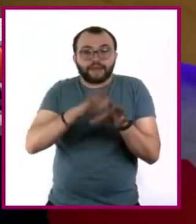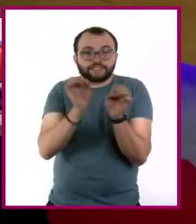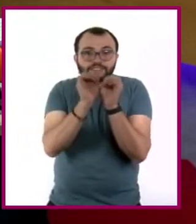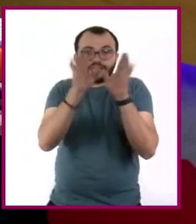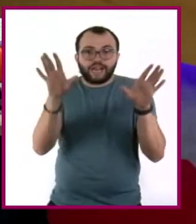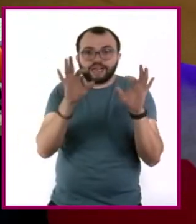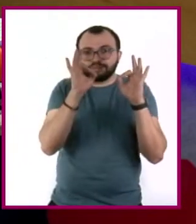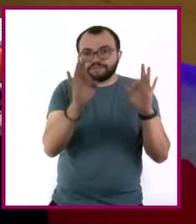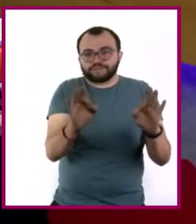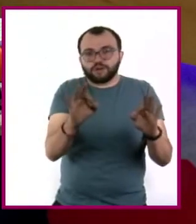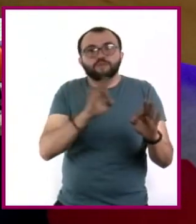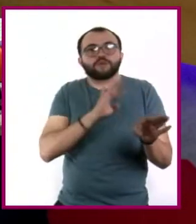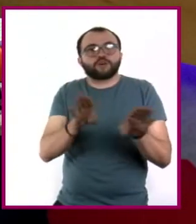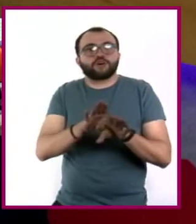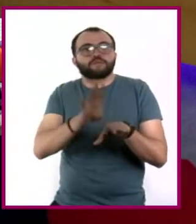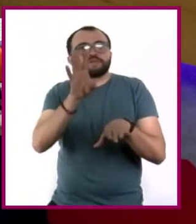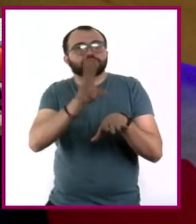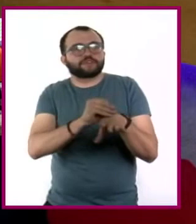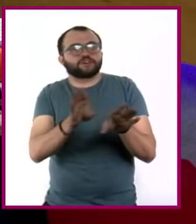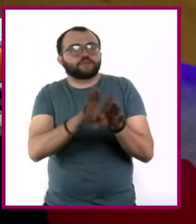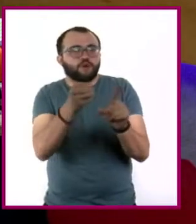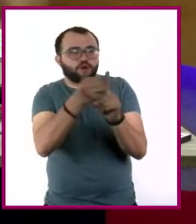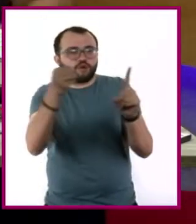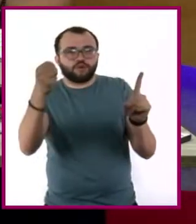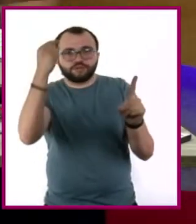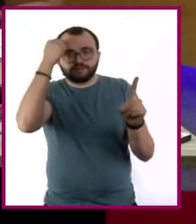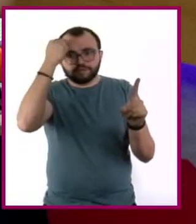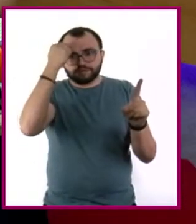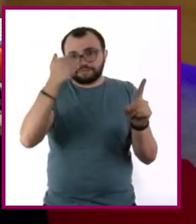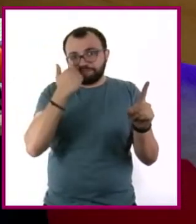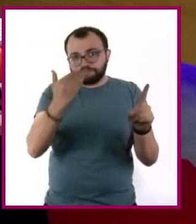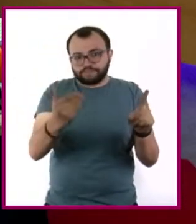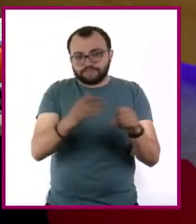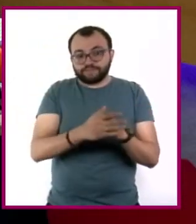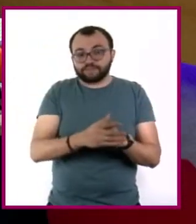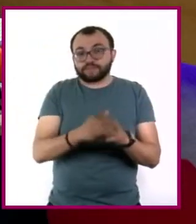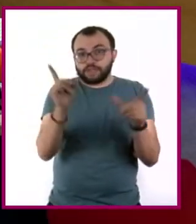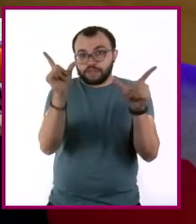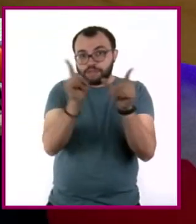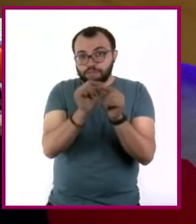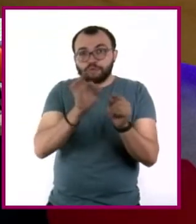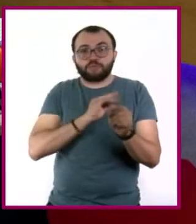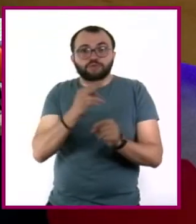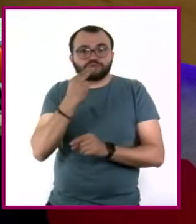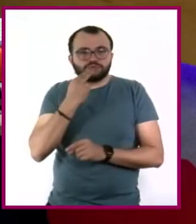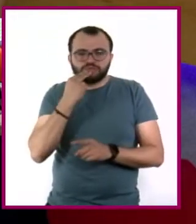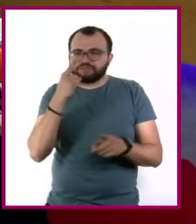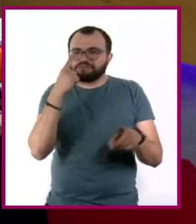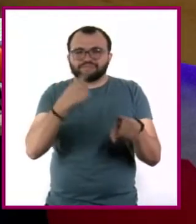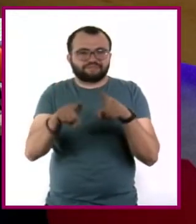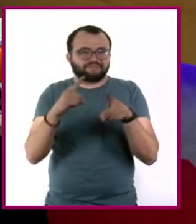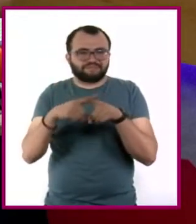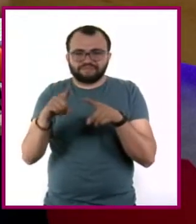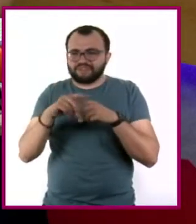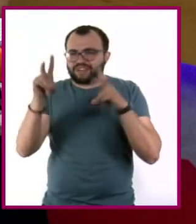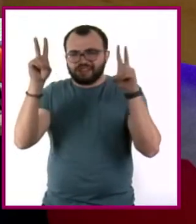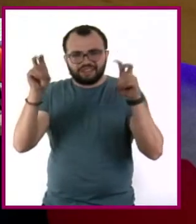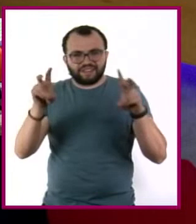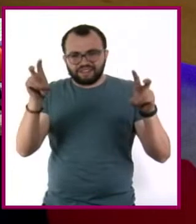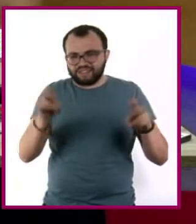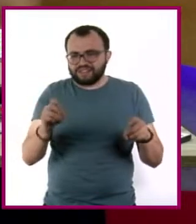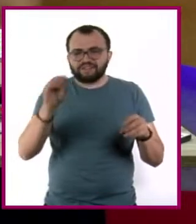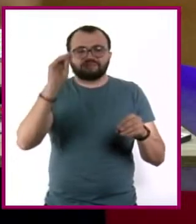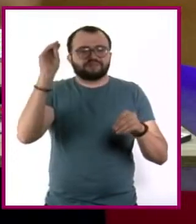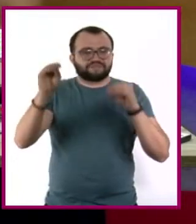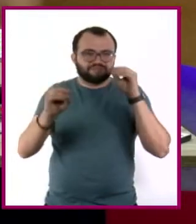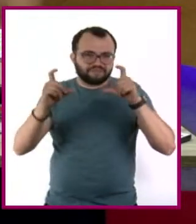Y permite tener una mejor organización del pensamiento. O sea, el resumen puede usarse en distintos contenidos, medios y plataformas.